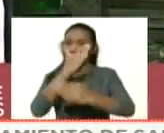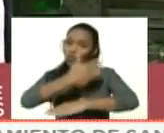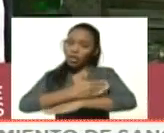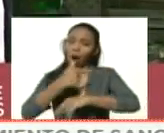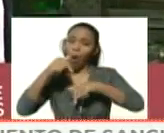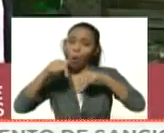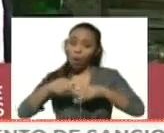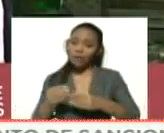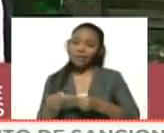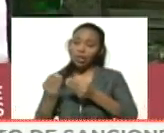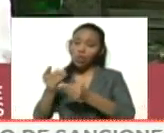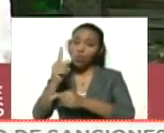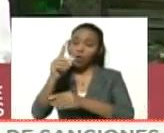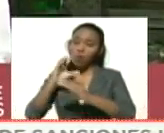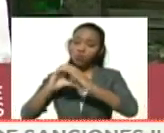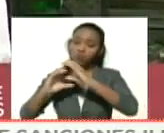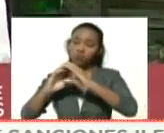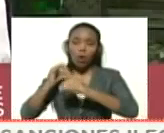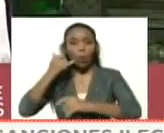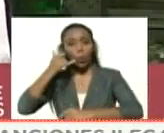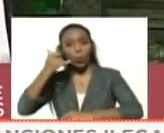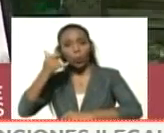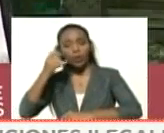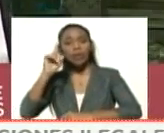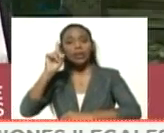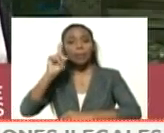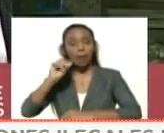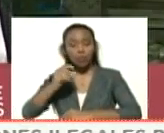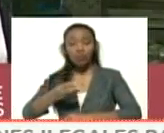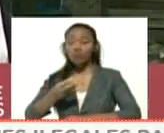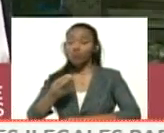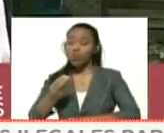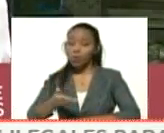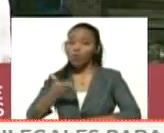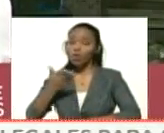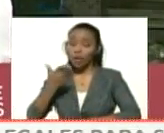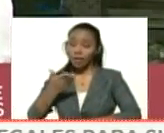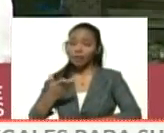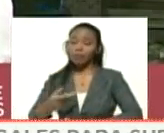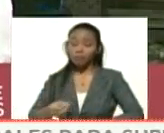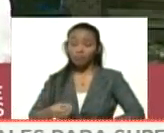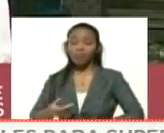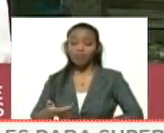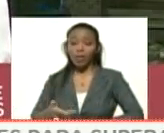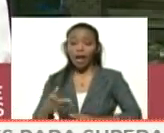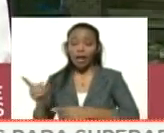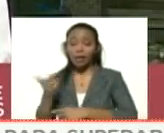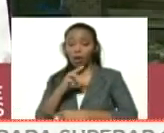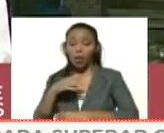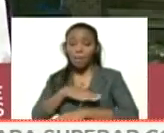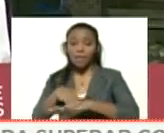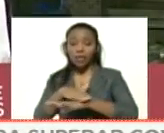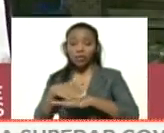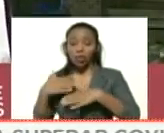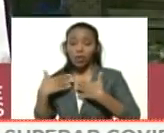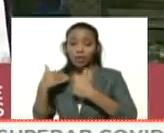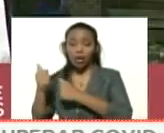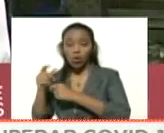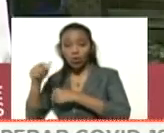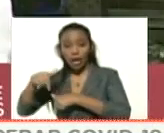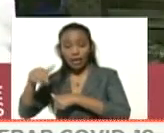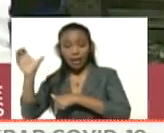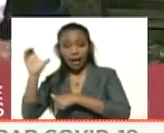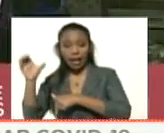Hoy se dio una conversación telefónica también muy cordial y muy fructífera entre el ministro Carlos Alvarado y el ministro de Salud